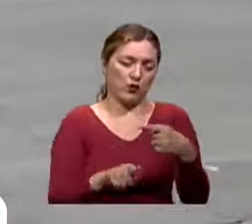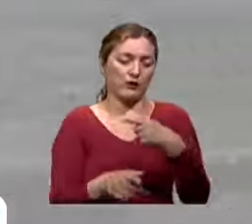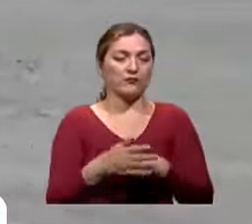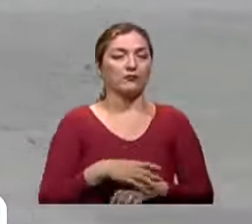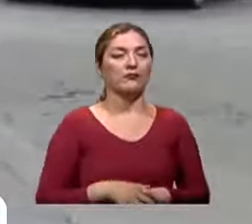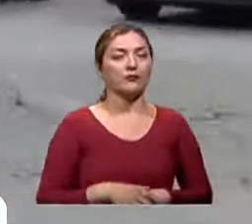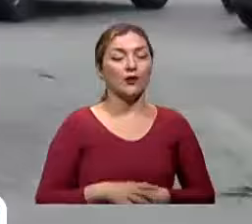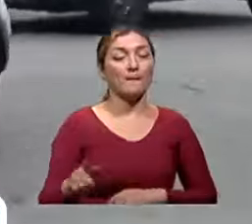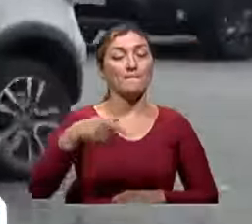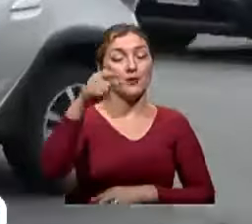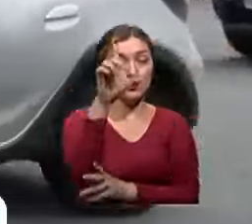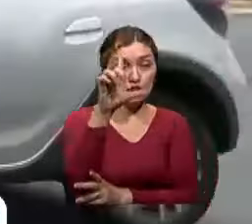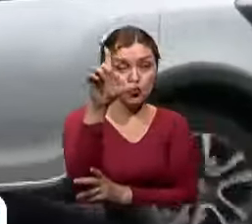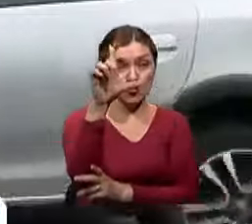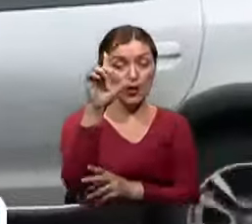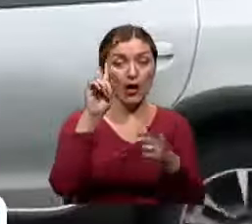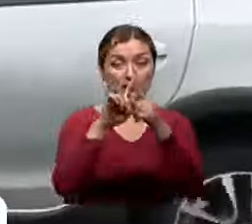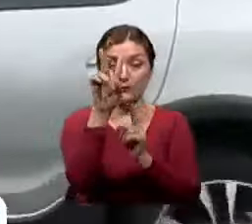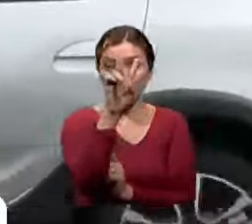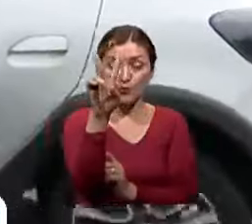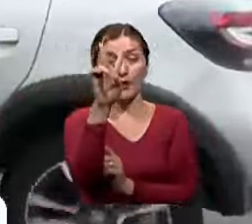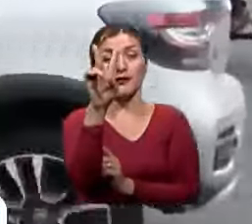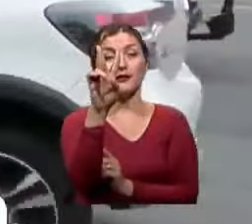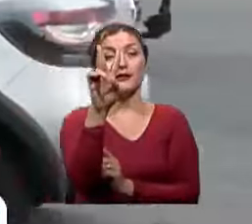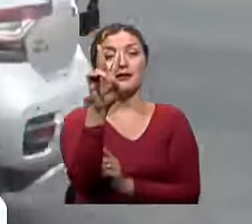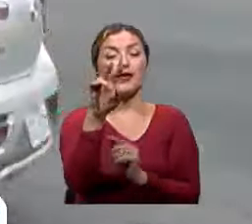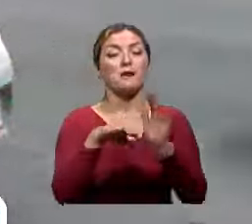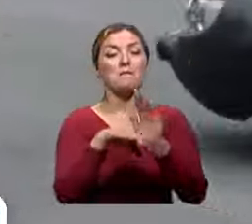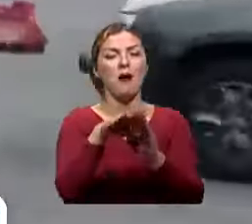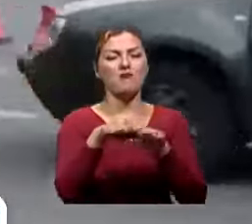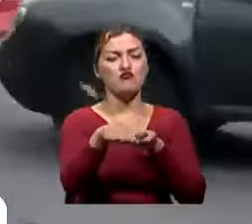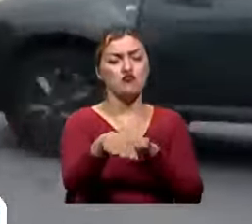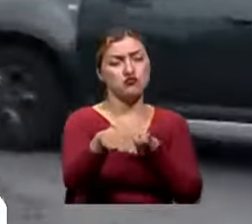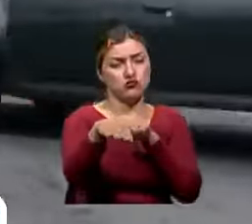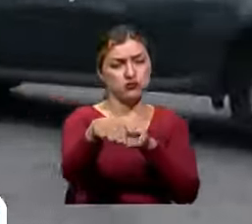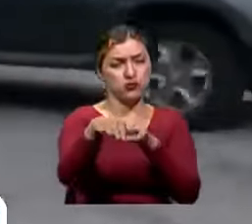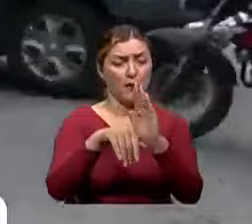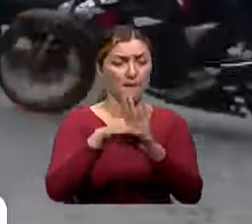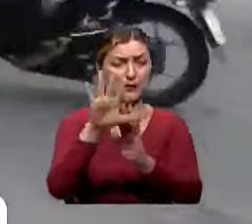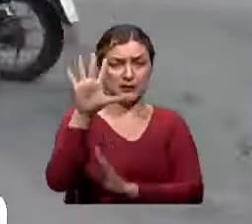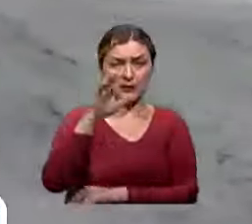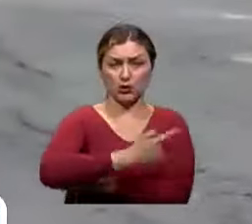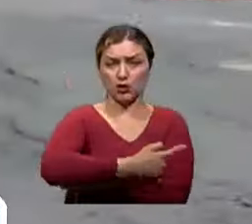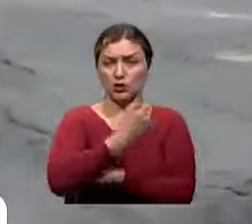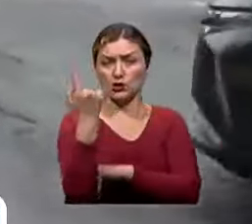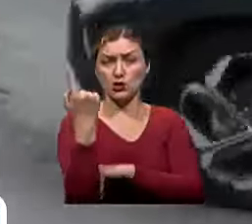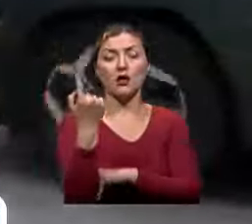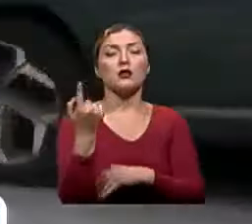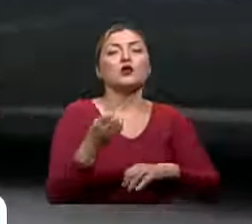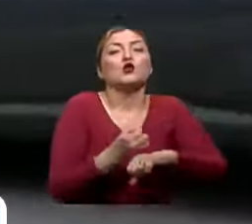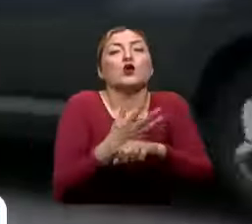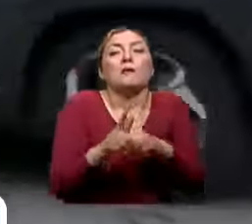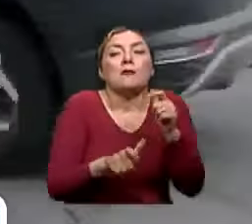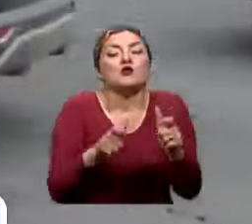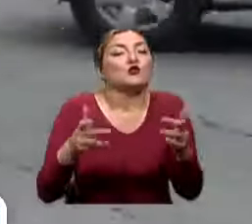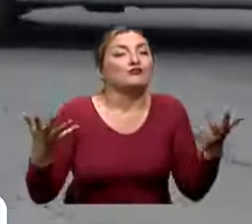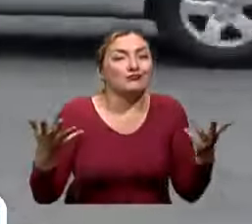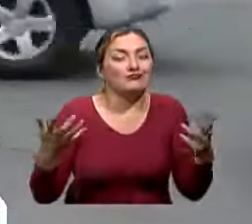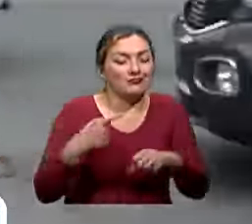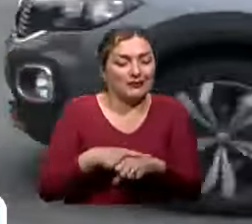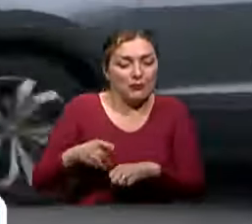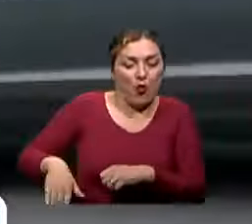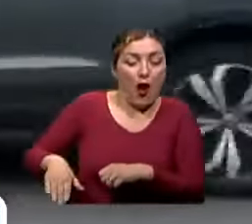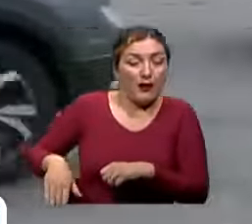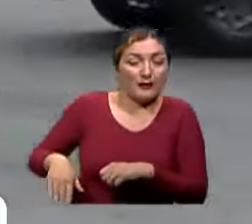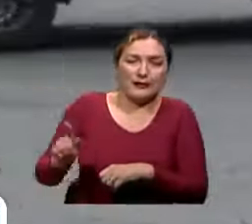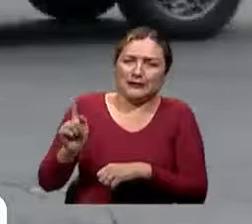ciudadanía que desde el próximo lunes hasta el viernes, que es digamos la mayor carga porque va a ser 5 días, sugerir a la ciudadanía que salga con un poco más de